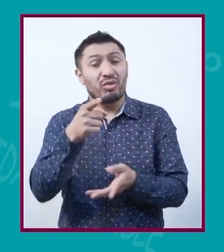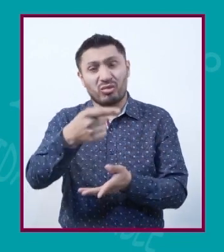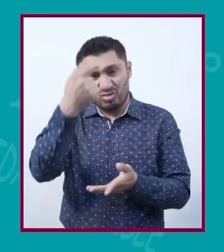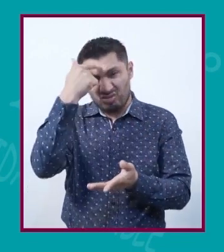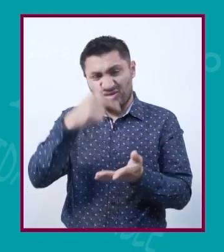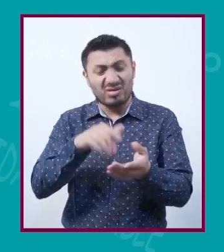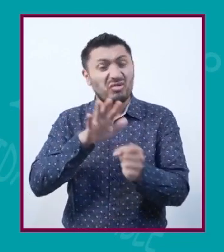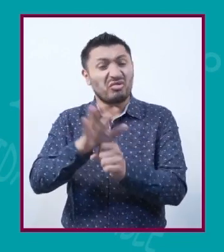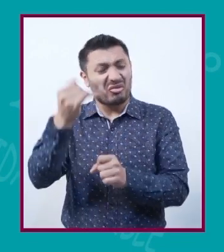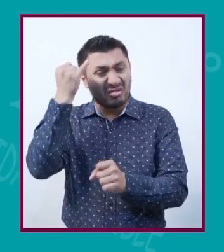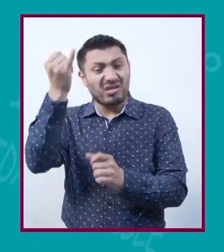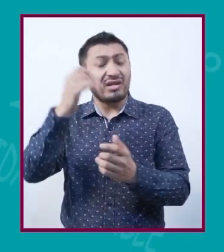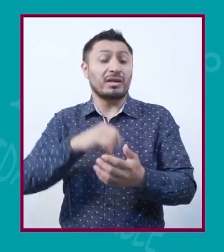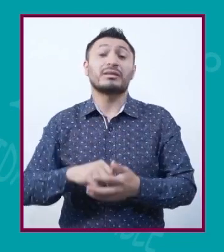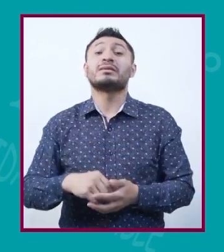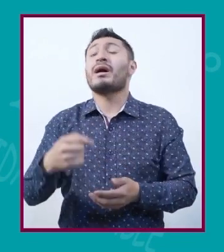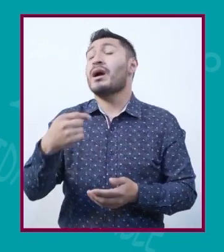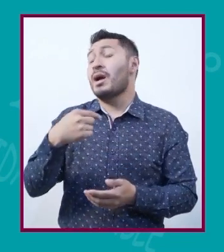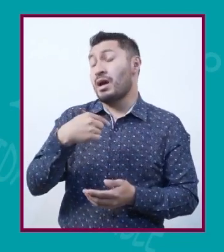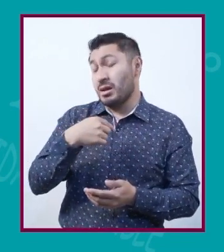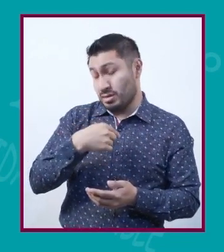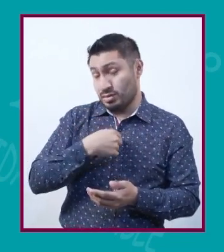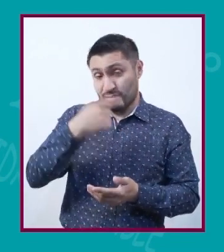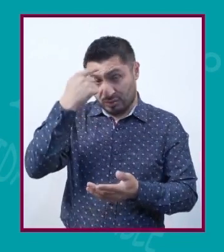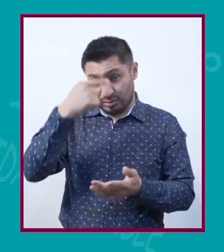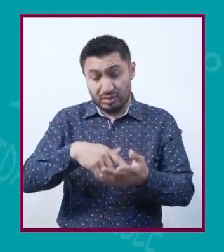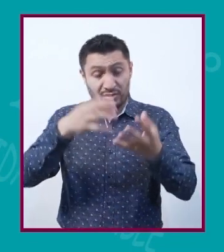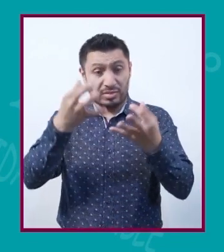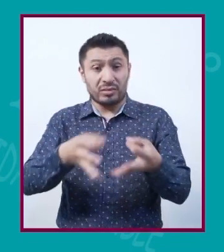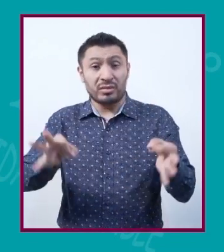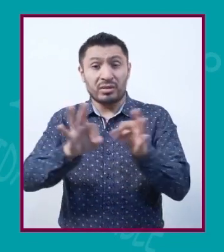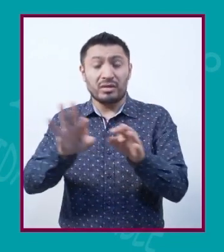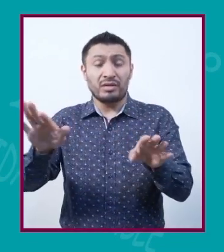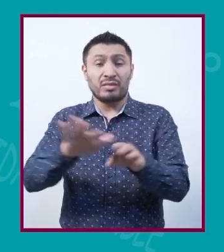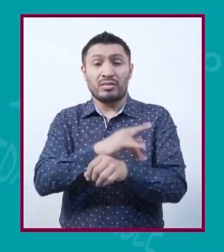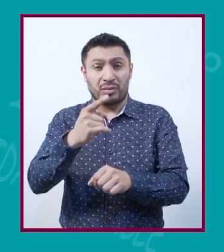importantes porque es donde nos forjamos, donde hacemos